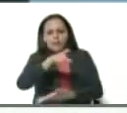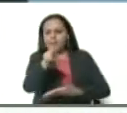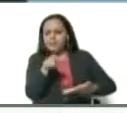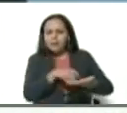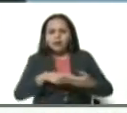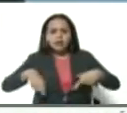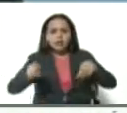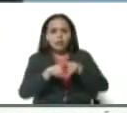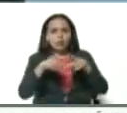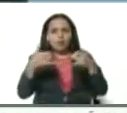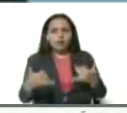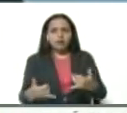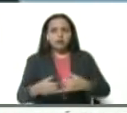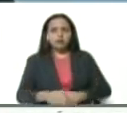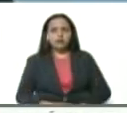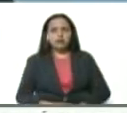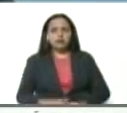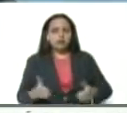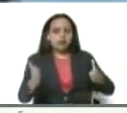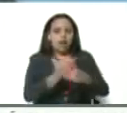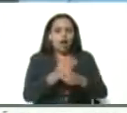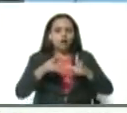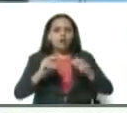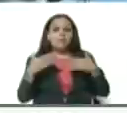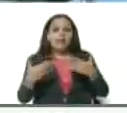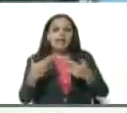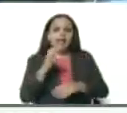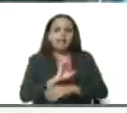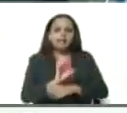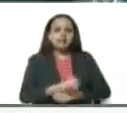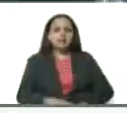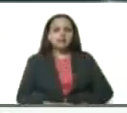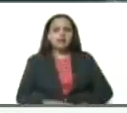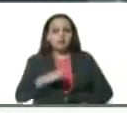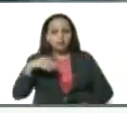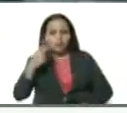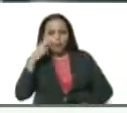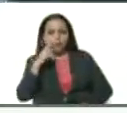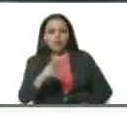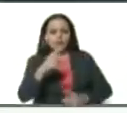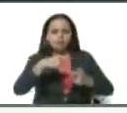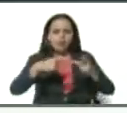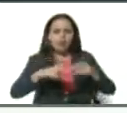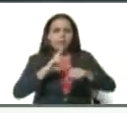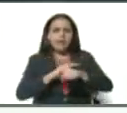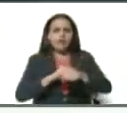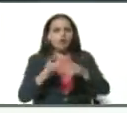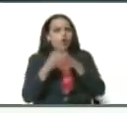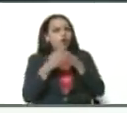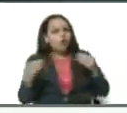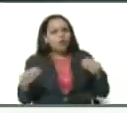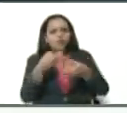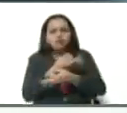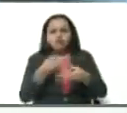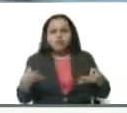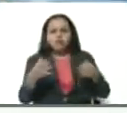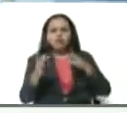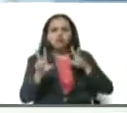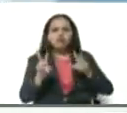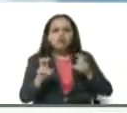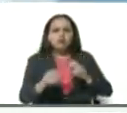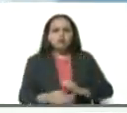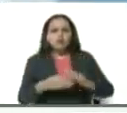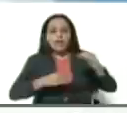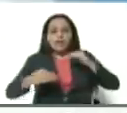como lo es ahorita el logro de la nueva emergencia, donde se pueden observar equipos médicos totalmente nuevos de alta tecnología para